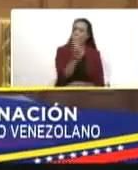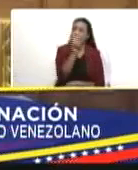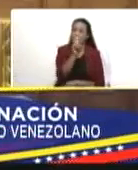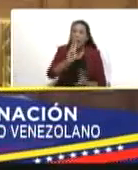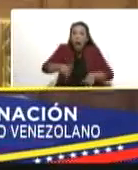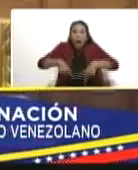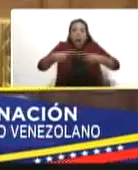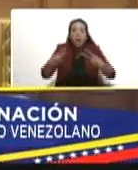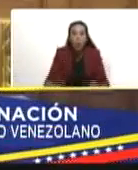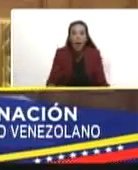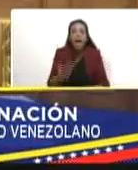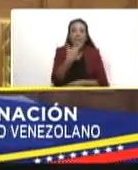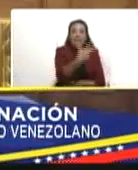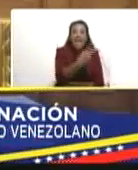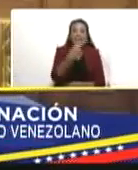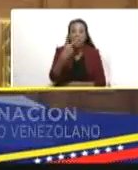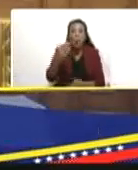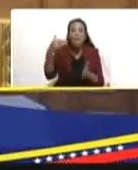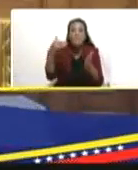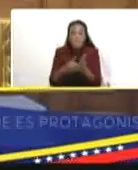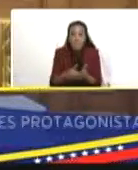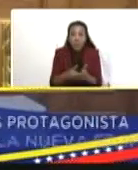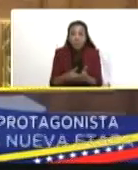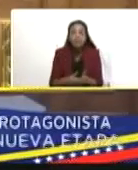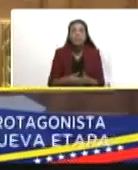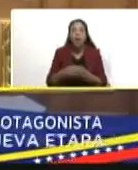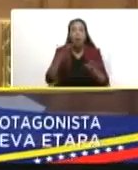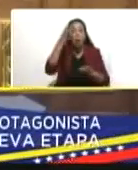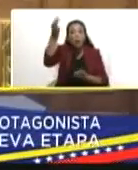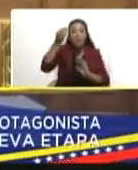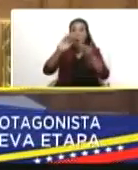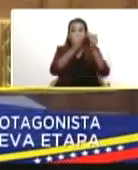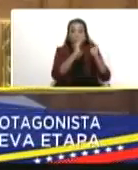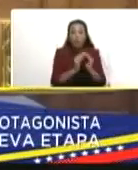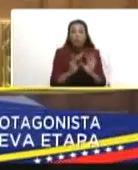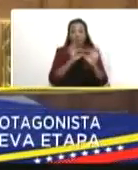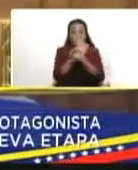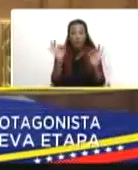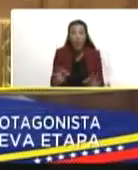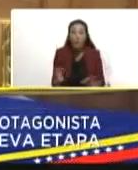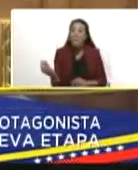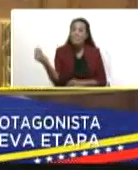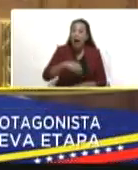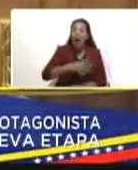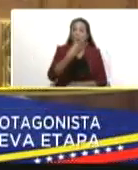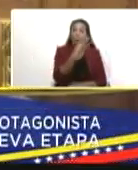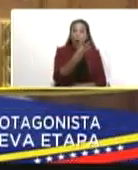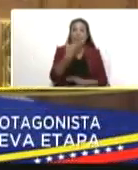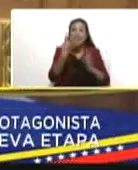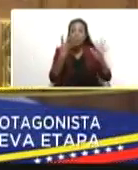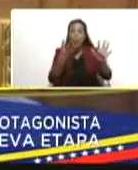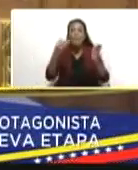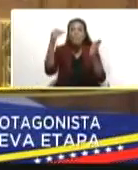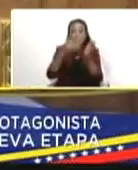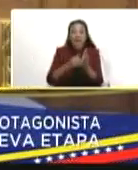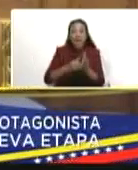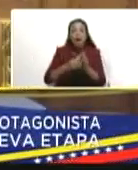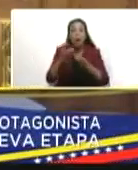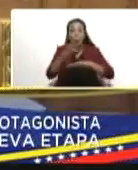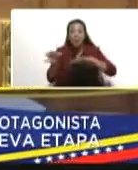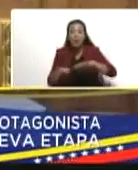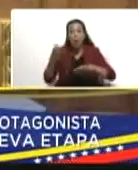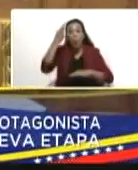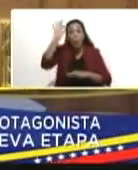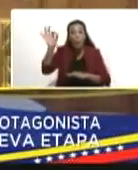renovar 32,000 consejos comunales de los más de 49,000 Consejos